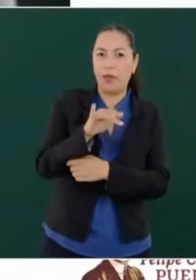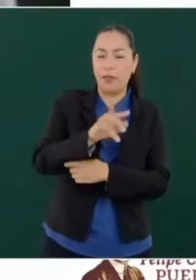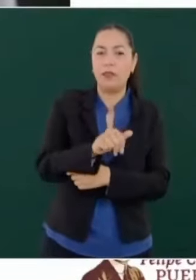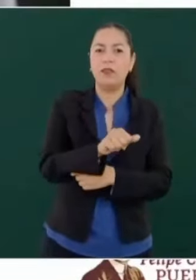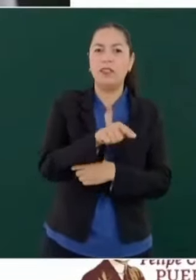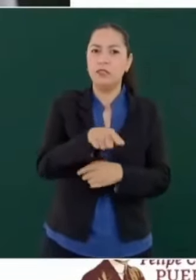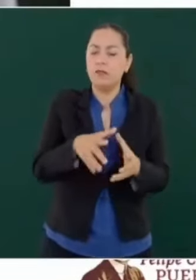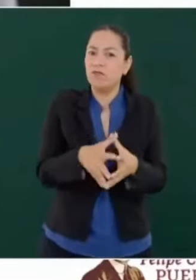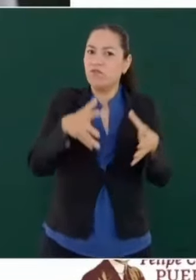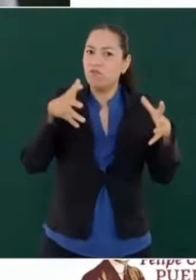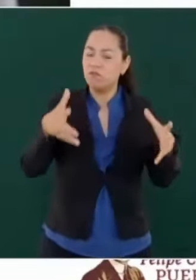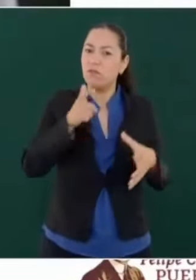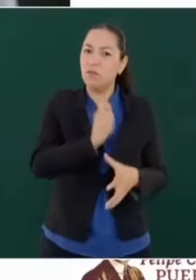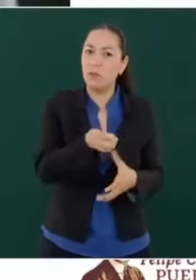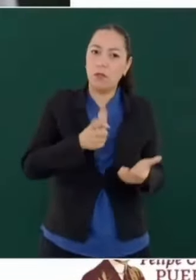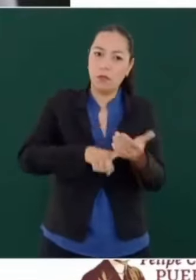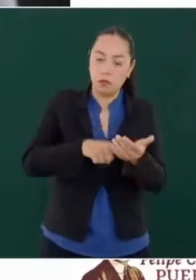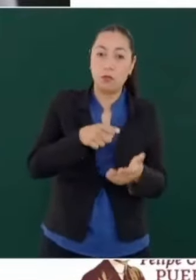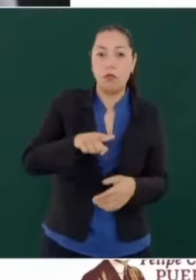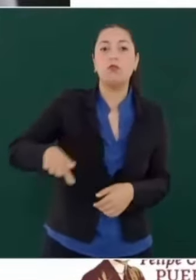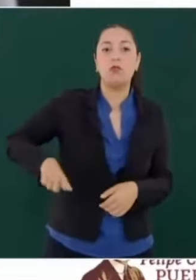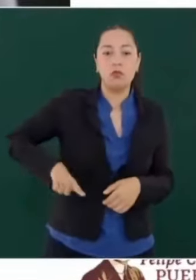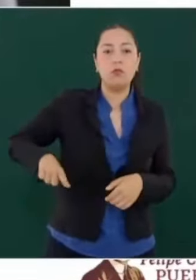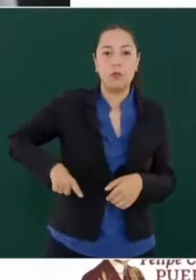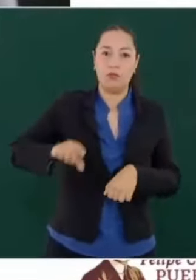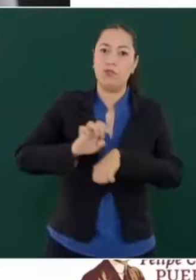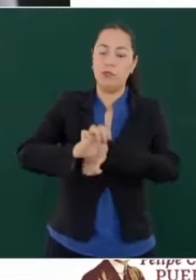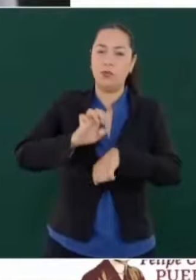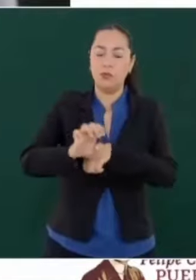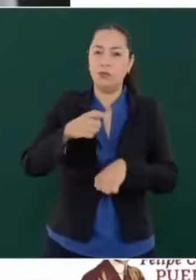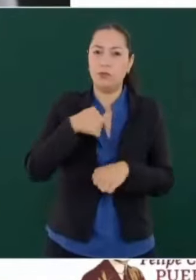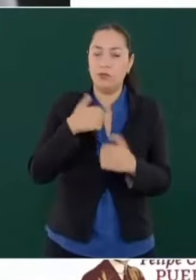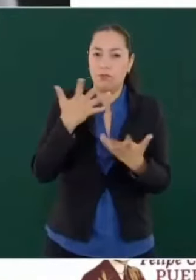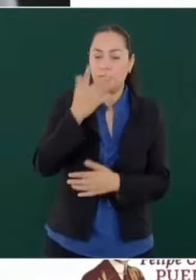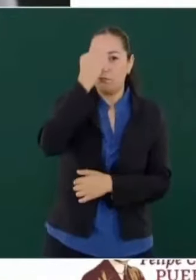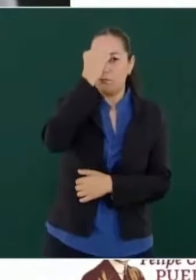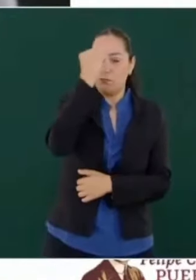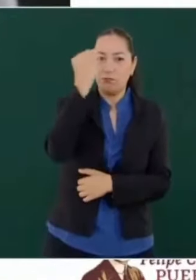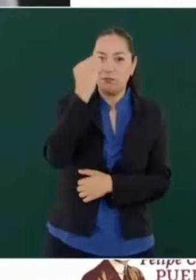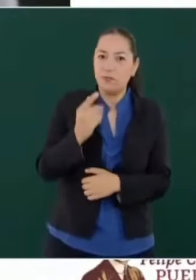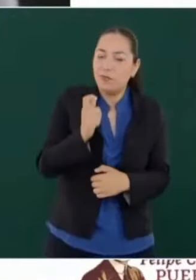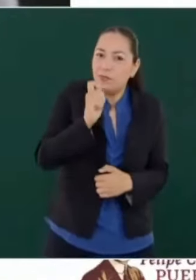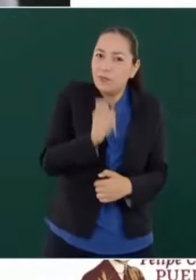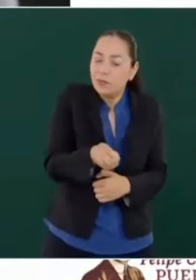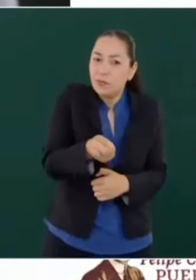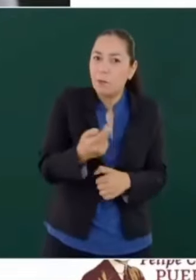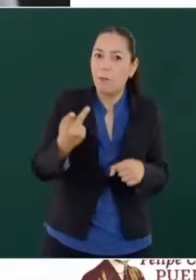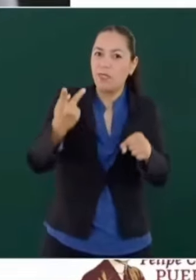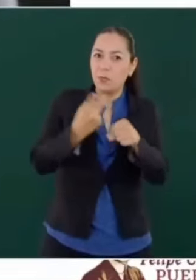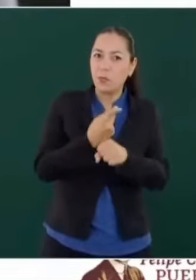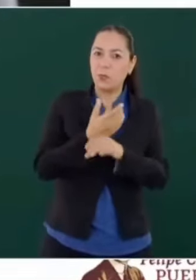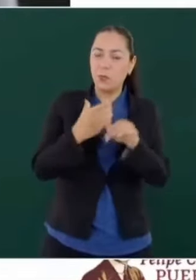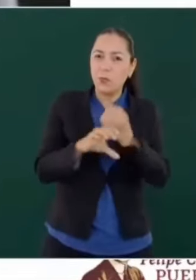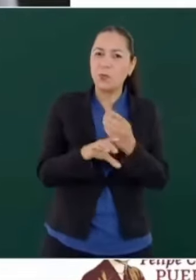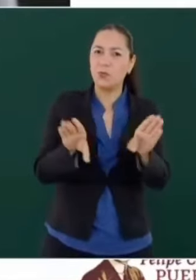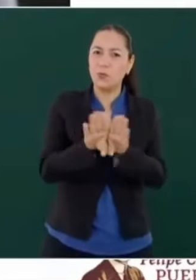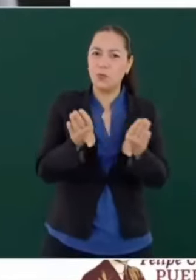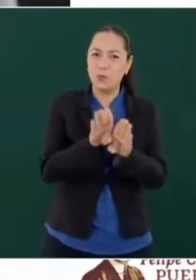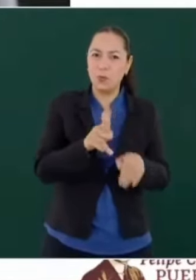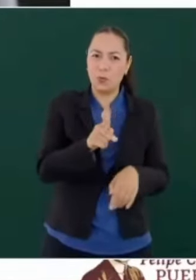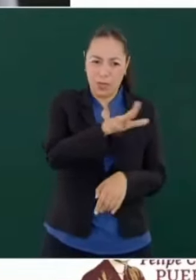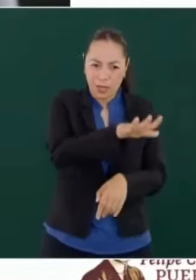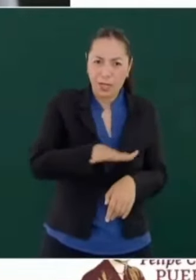que el gobierno actual del Ecuador todavía no puede dimensionar lo que le hizo a su pueblo, que no